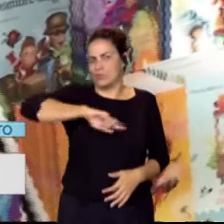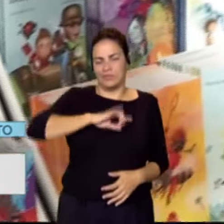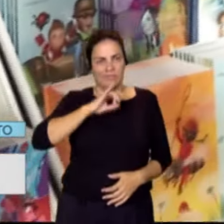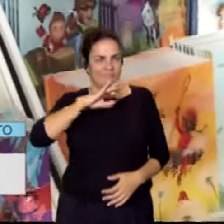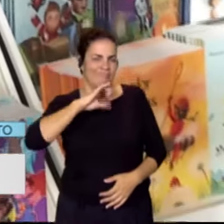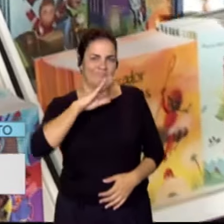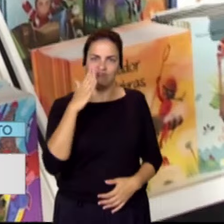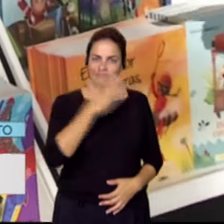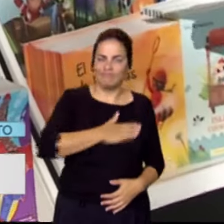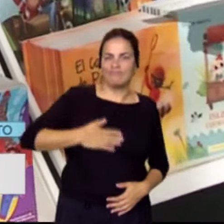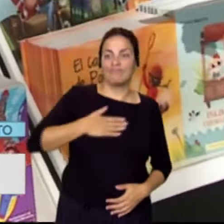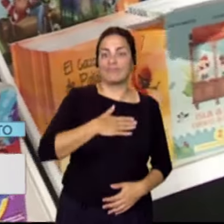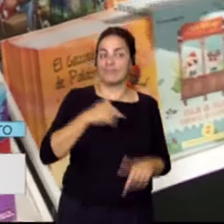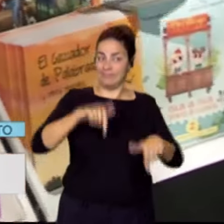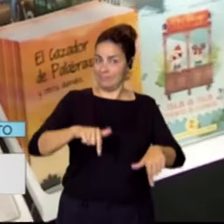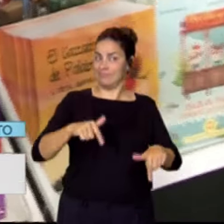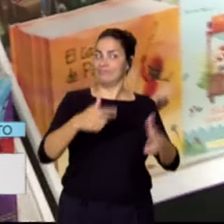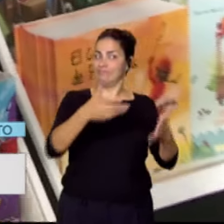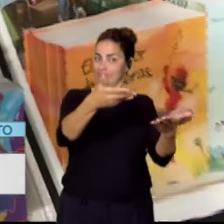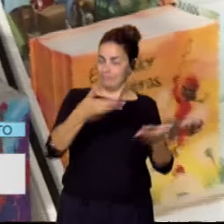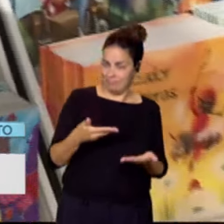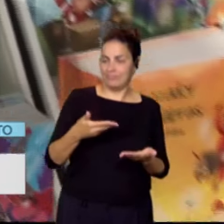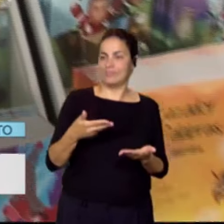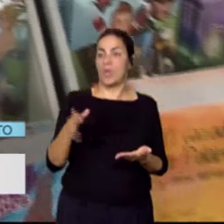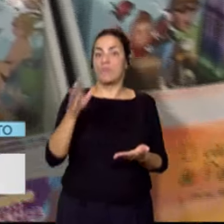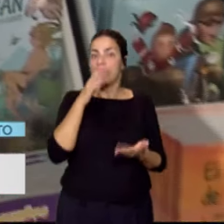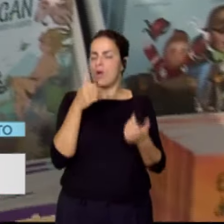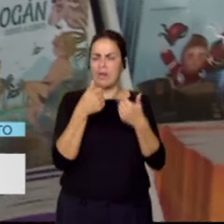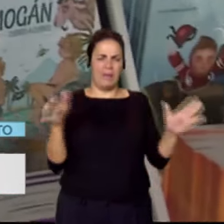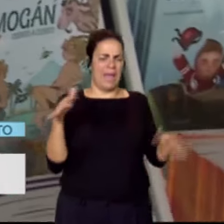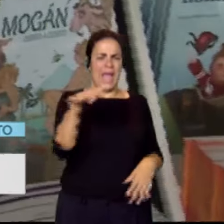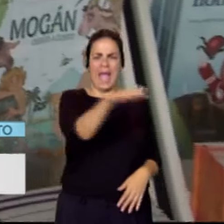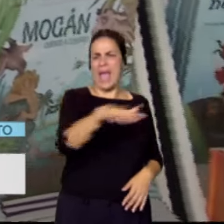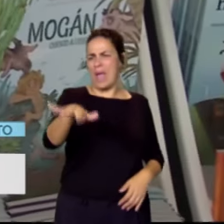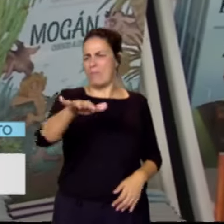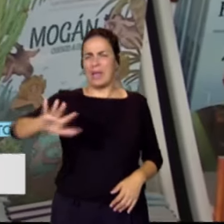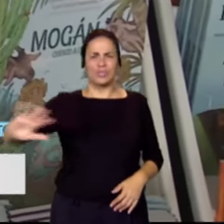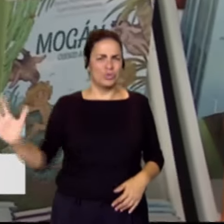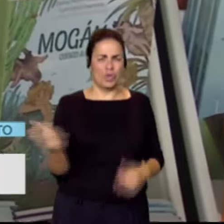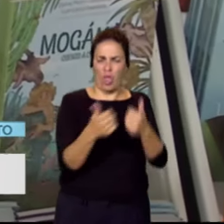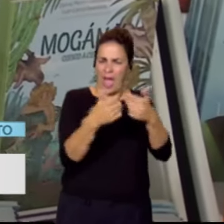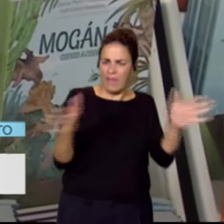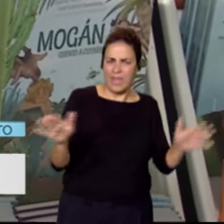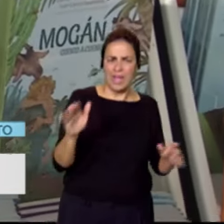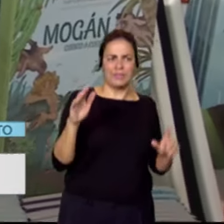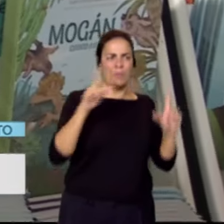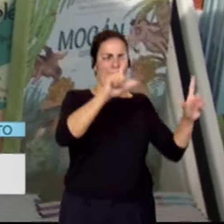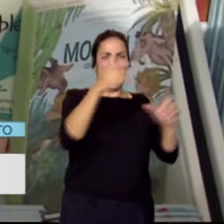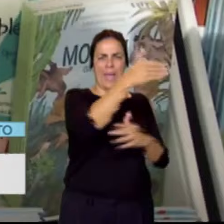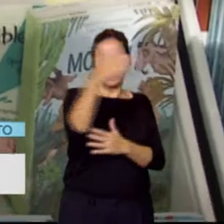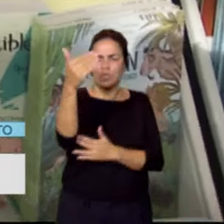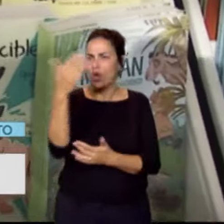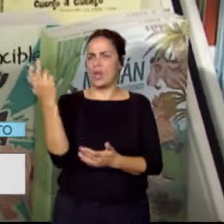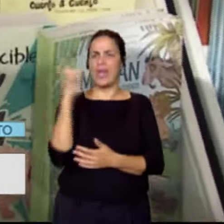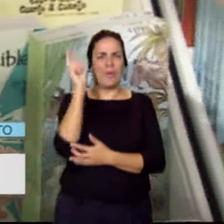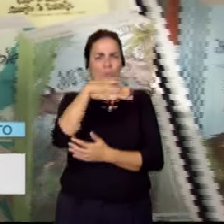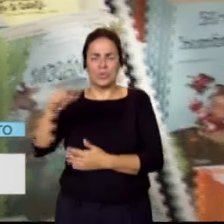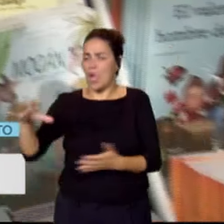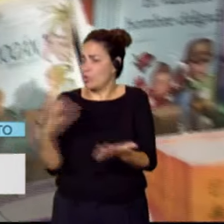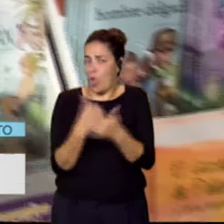desde aquí pues invitar Porque además hemos abierto todos los espacios las exposiciones el museo va est abierto todo hasta el domingo